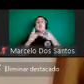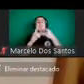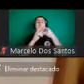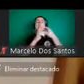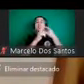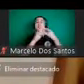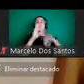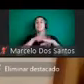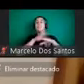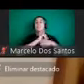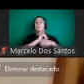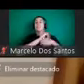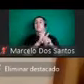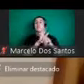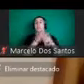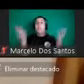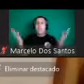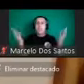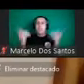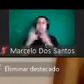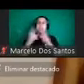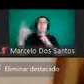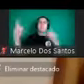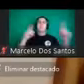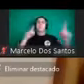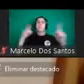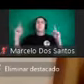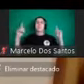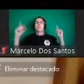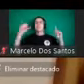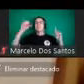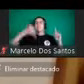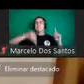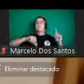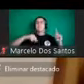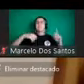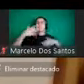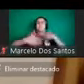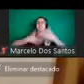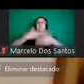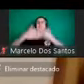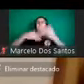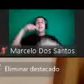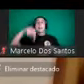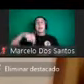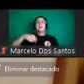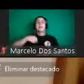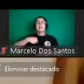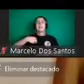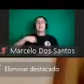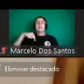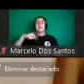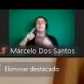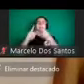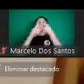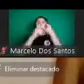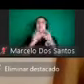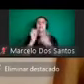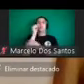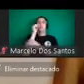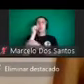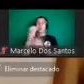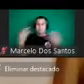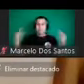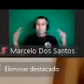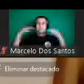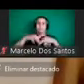poco alejados y también a nuestros jóvenes, adultos con discapacidad, ¿verdad? Que estuvieron en sus casas mucho tiempo y